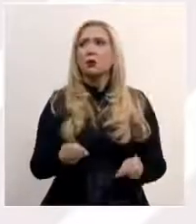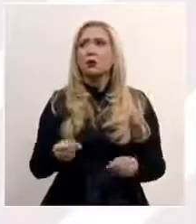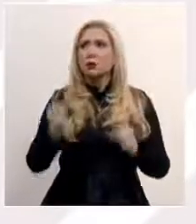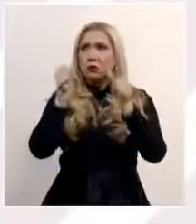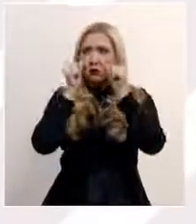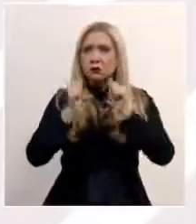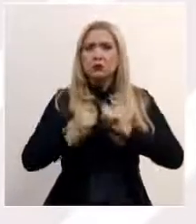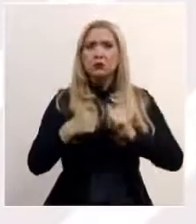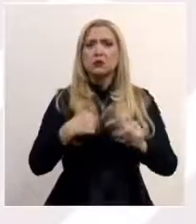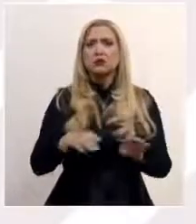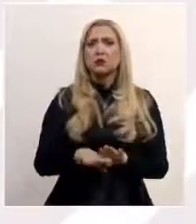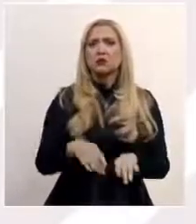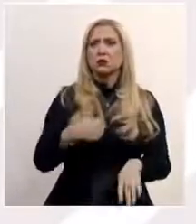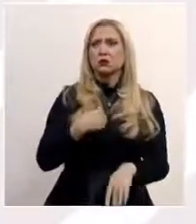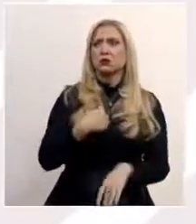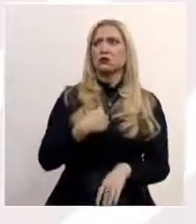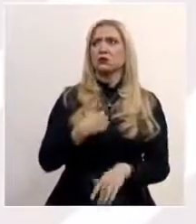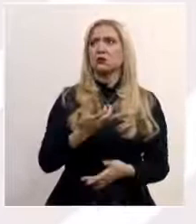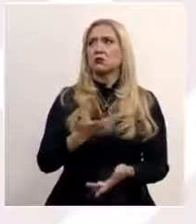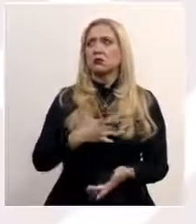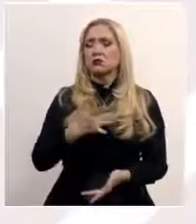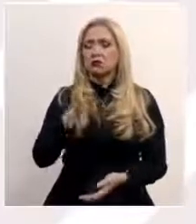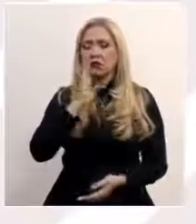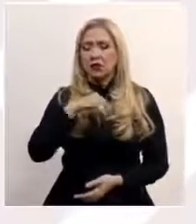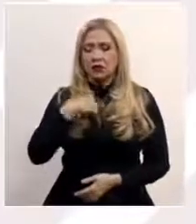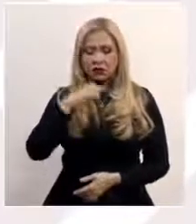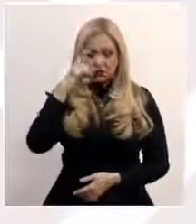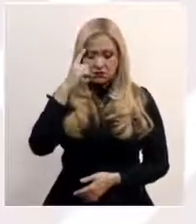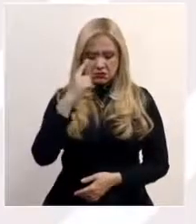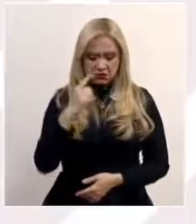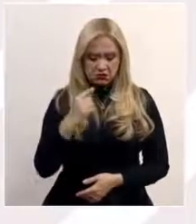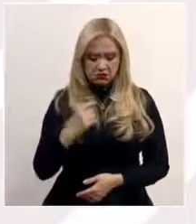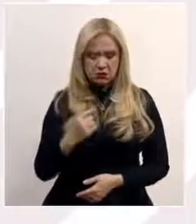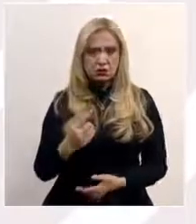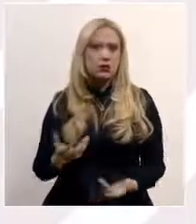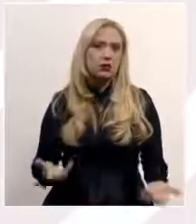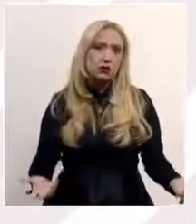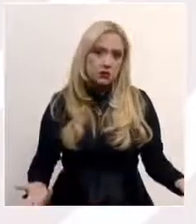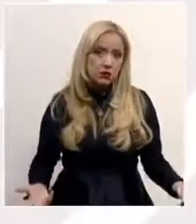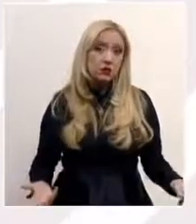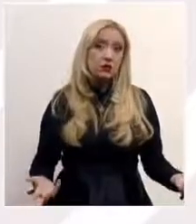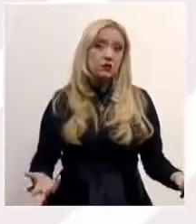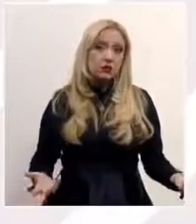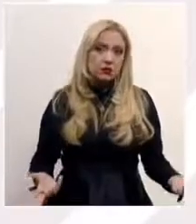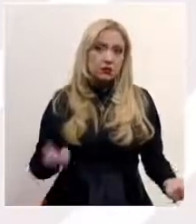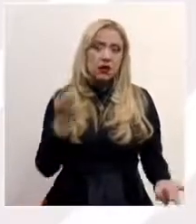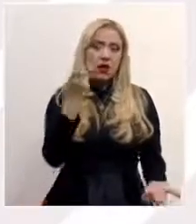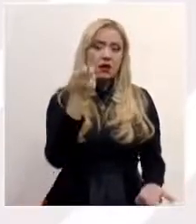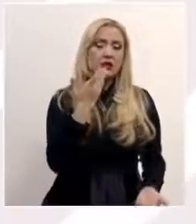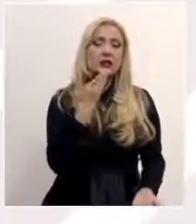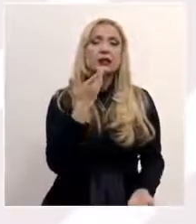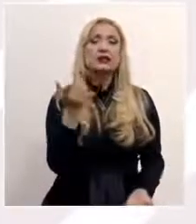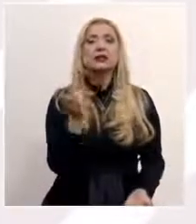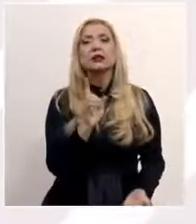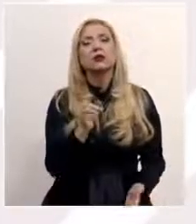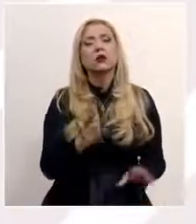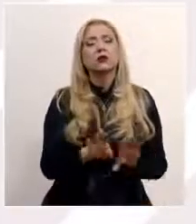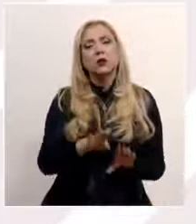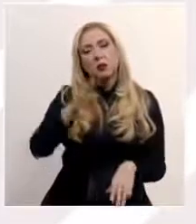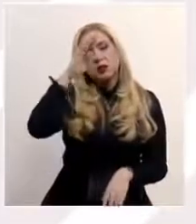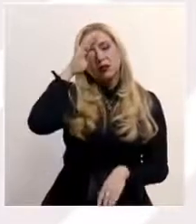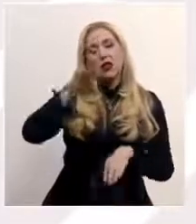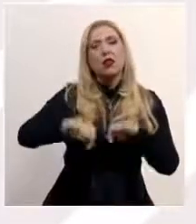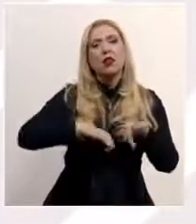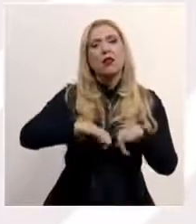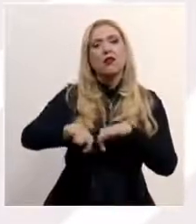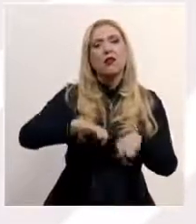Sí, sin duda, ¿no? Y justo en la introducción decía yo, esto tiene que ver con esta perspectiva de la división sexual del trabajo, ¿no?